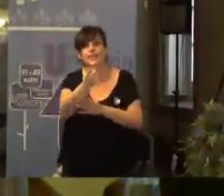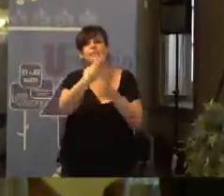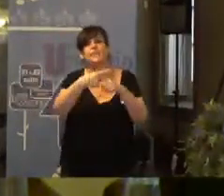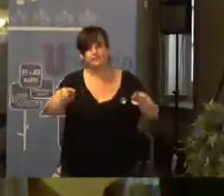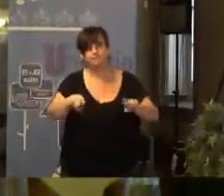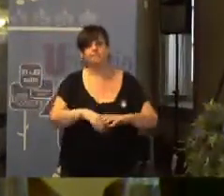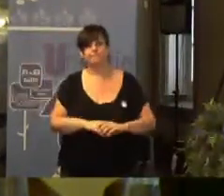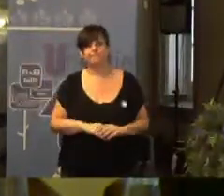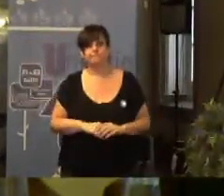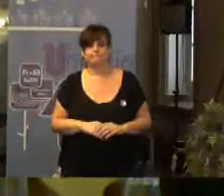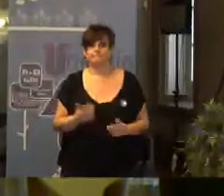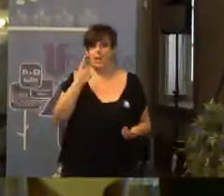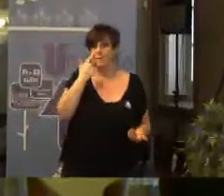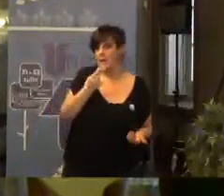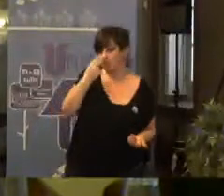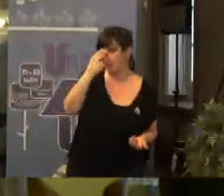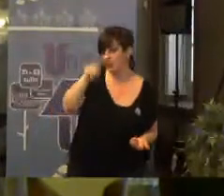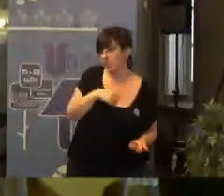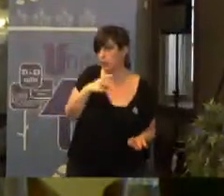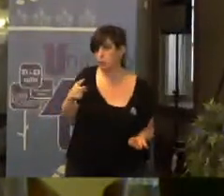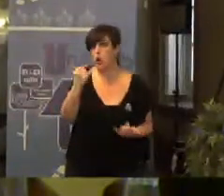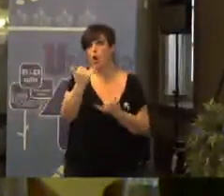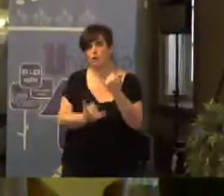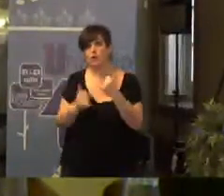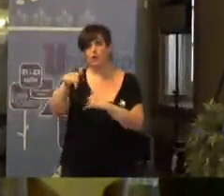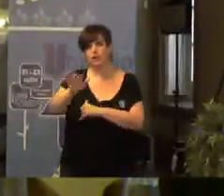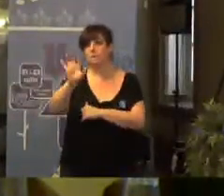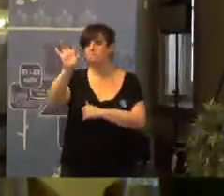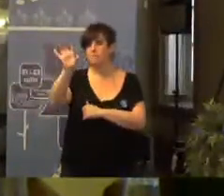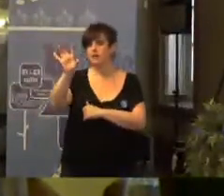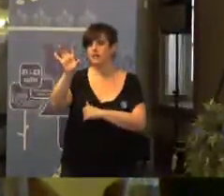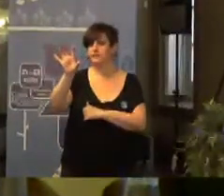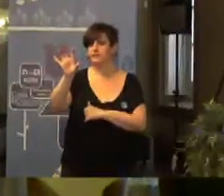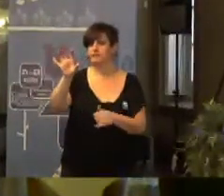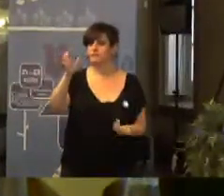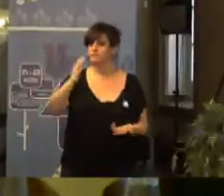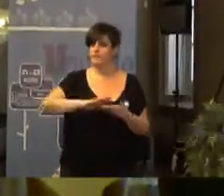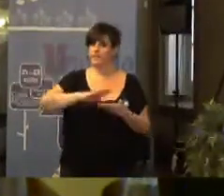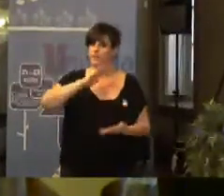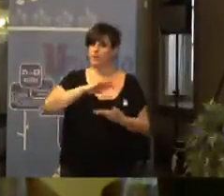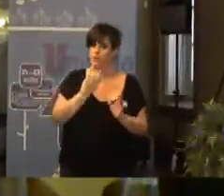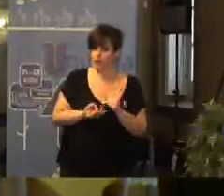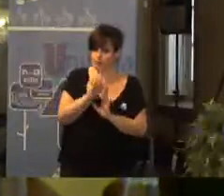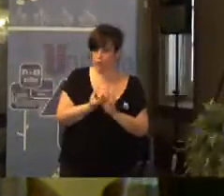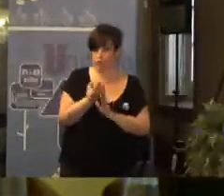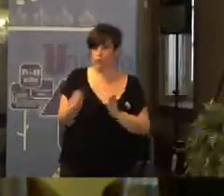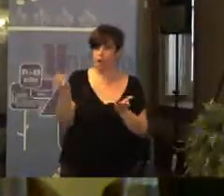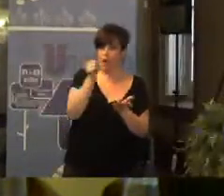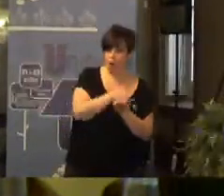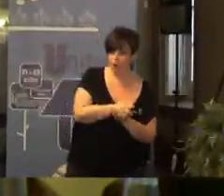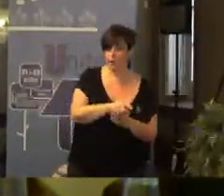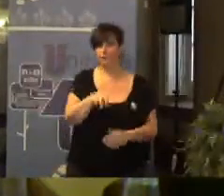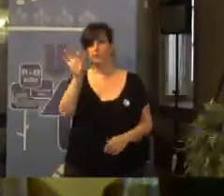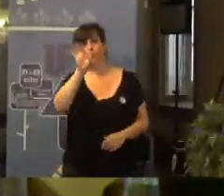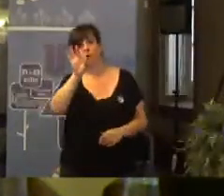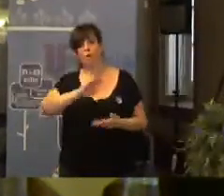Desde logo non lles interesa para nada que este país recupere capacidade productiva, que recupere